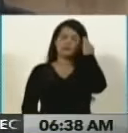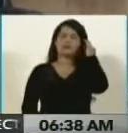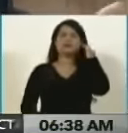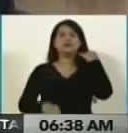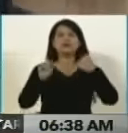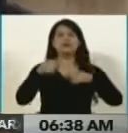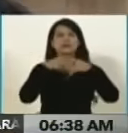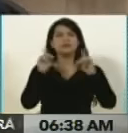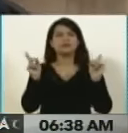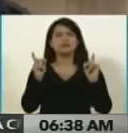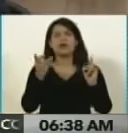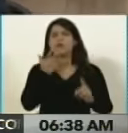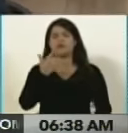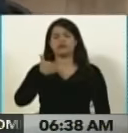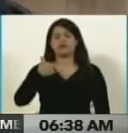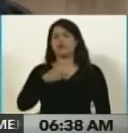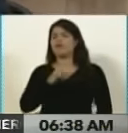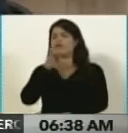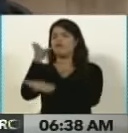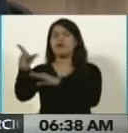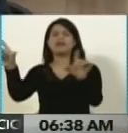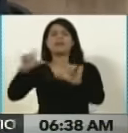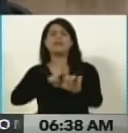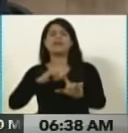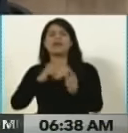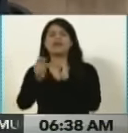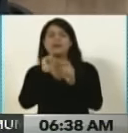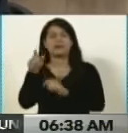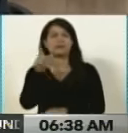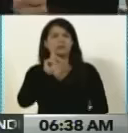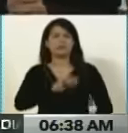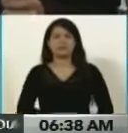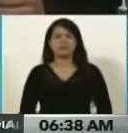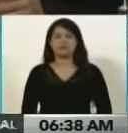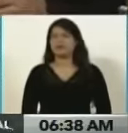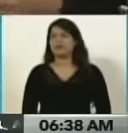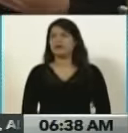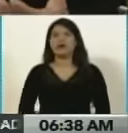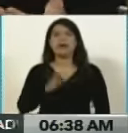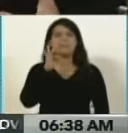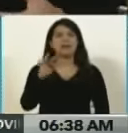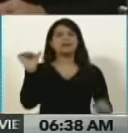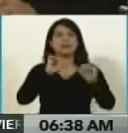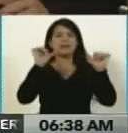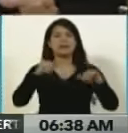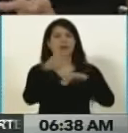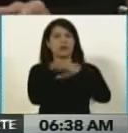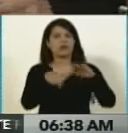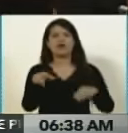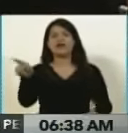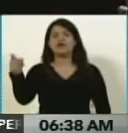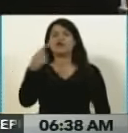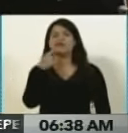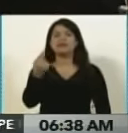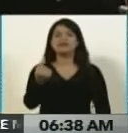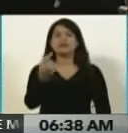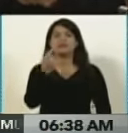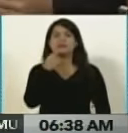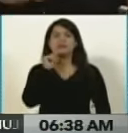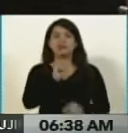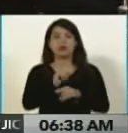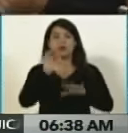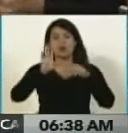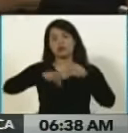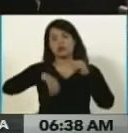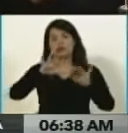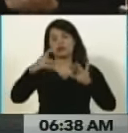nosotros difícilmente vamos a entrevistar en los medios privados, ¿no? Los sistemas de gobierno, ellos han calificado al gobierno bolivariano en los últimos 17 años